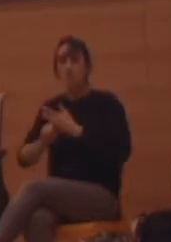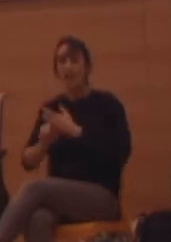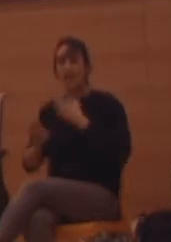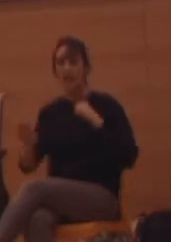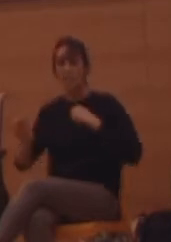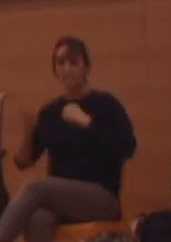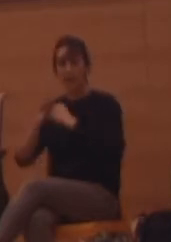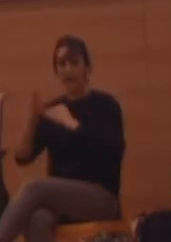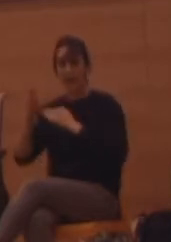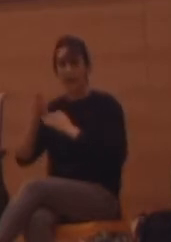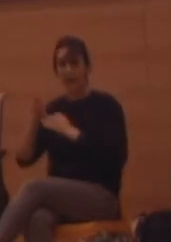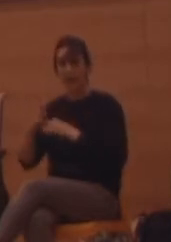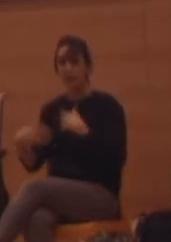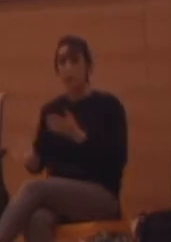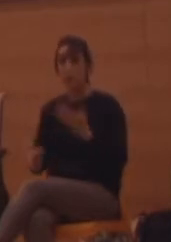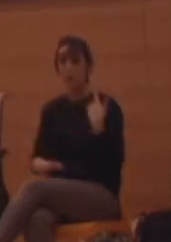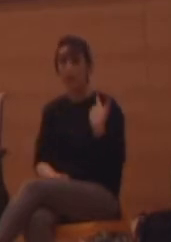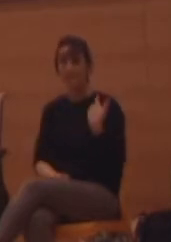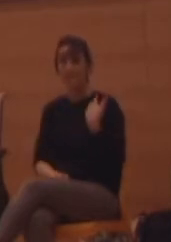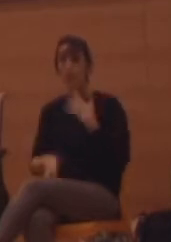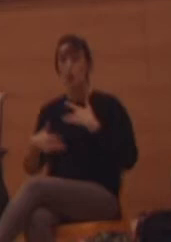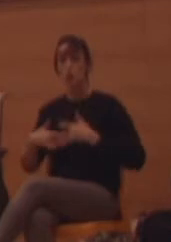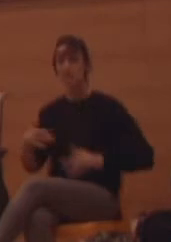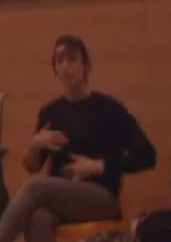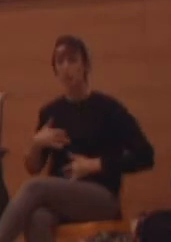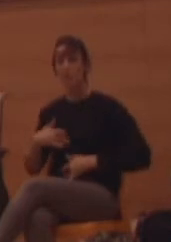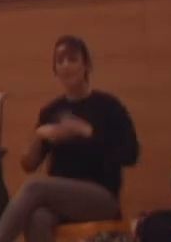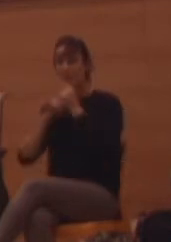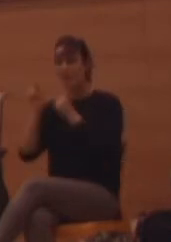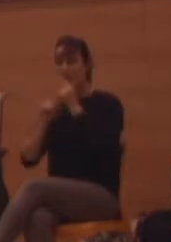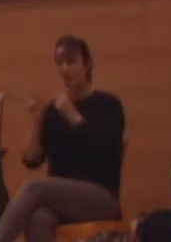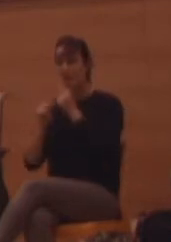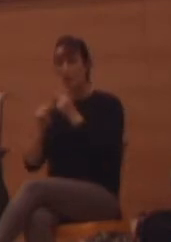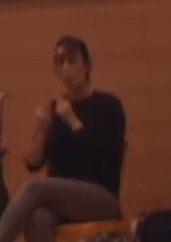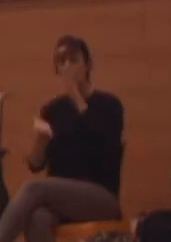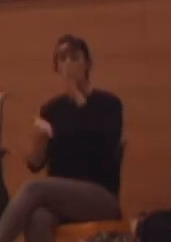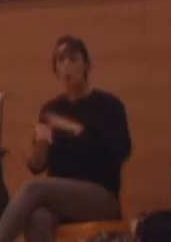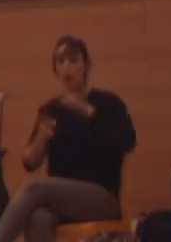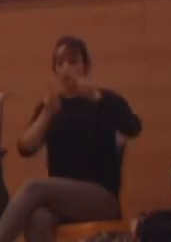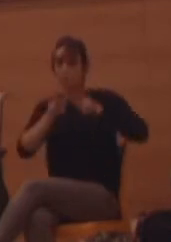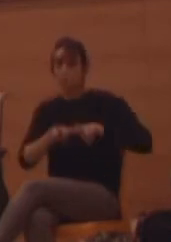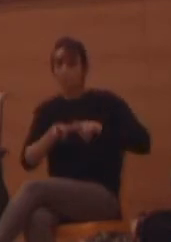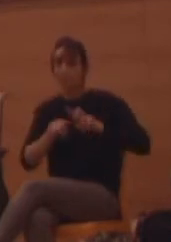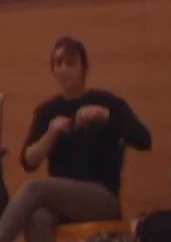Los signos locales de infección, como os decía antes, en la exploración que hagamos ya van a ser